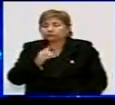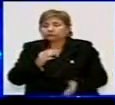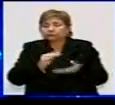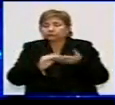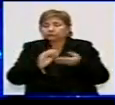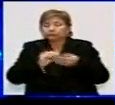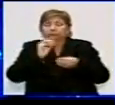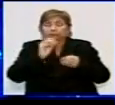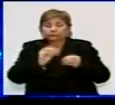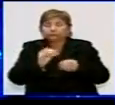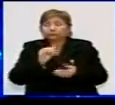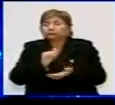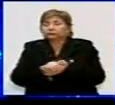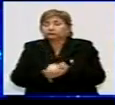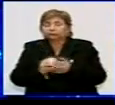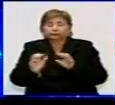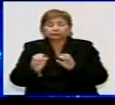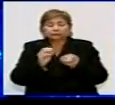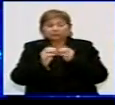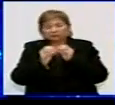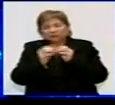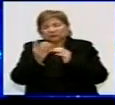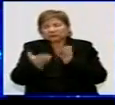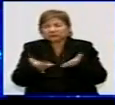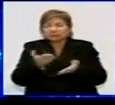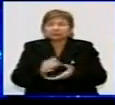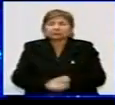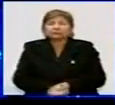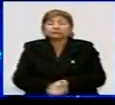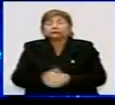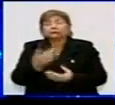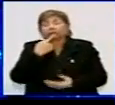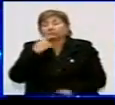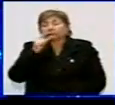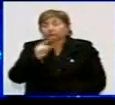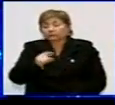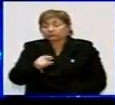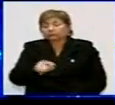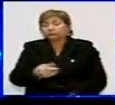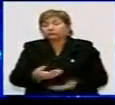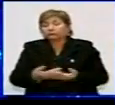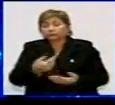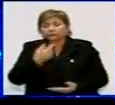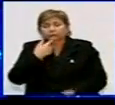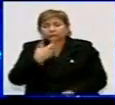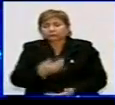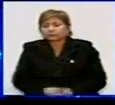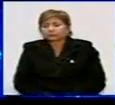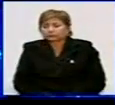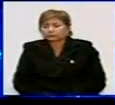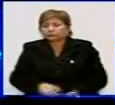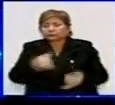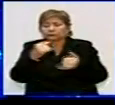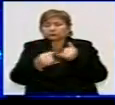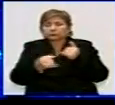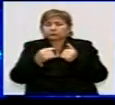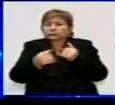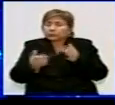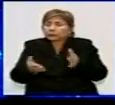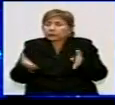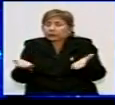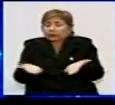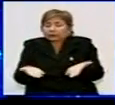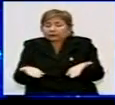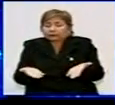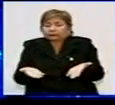sustitutorio y hacer algunas correcciones pues estaba decidiendo y finalmente que de esta manera